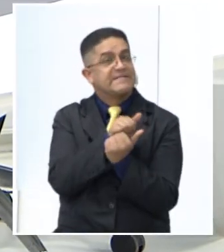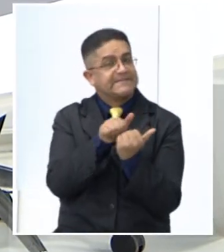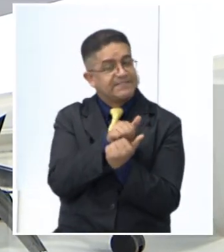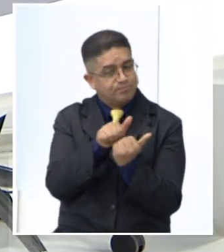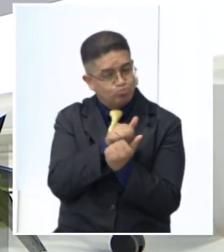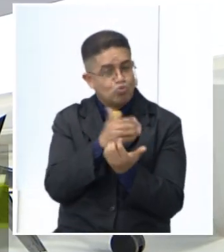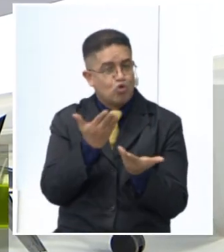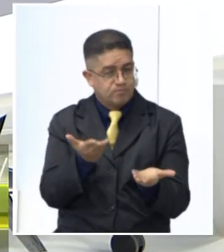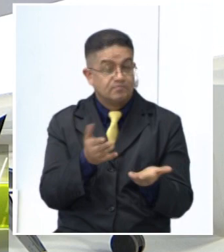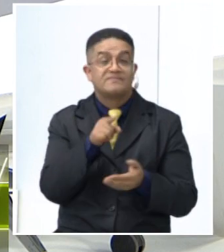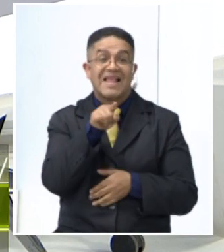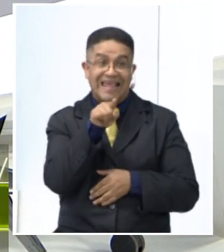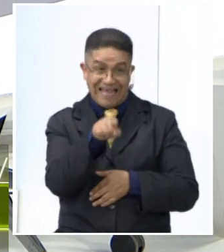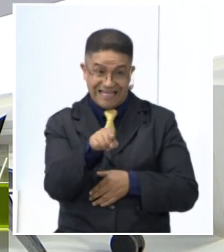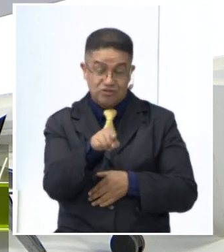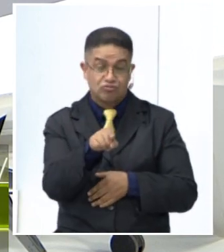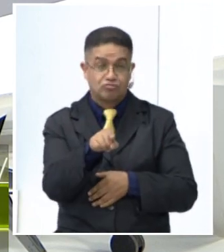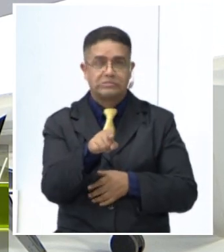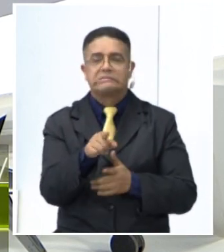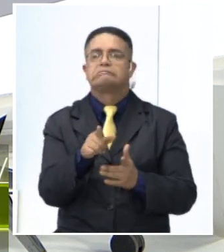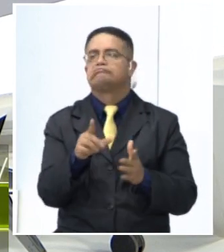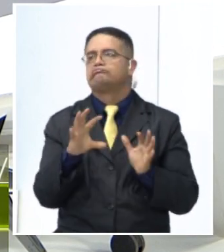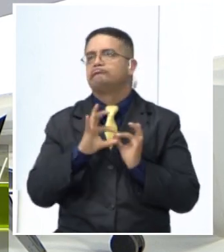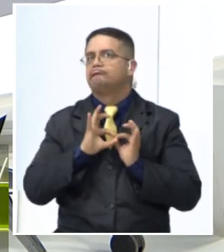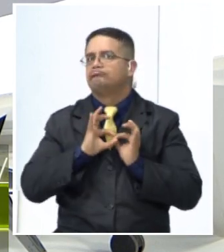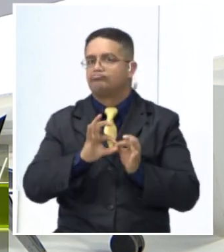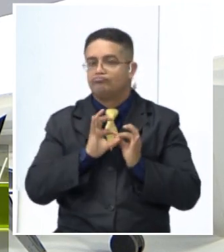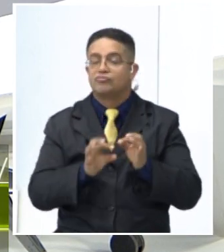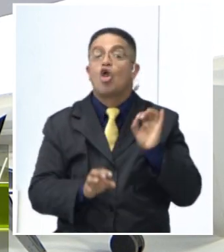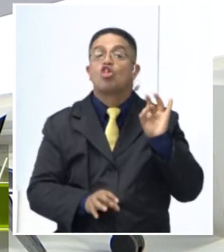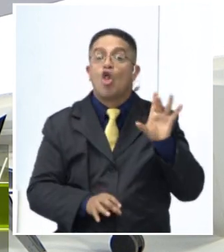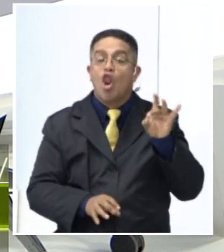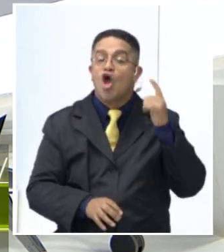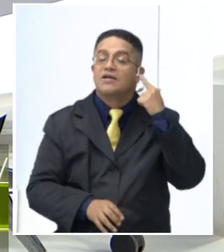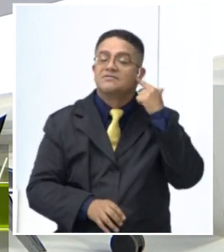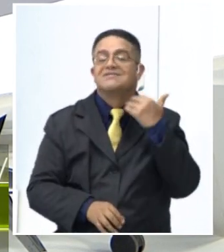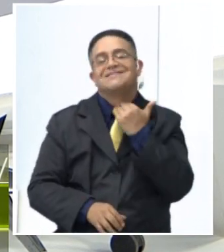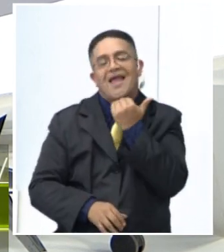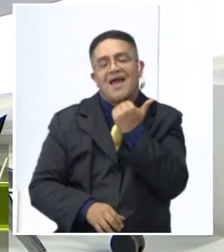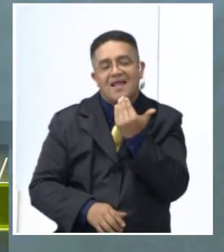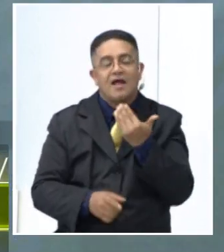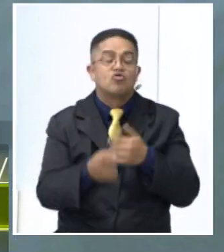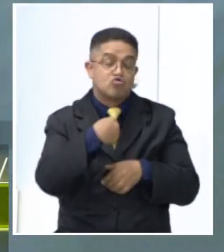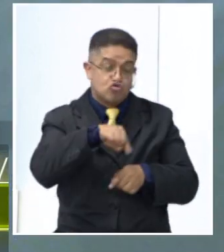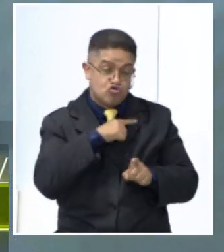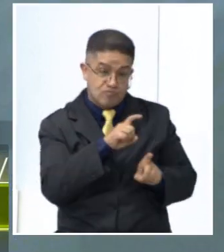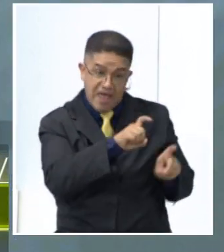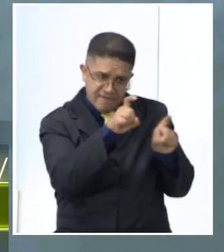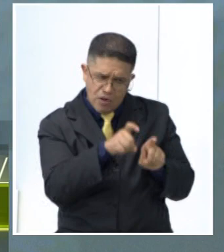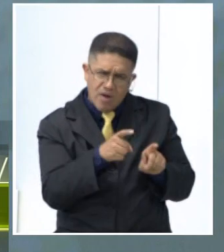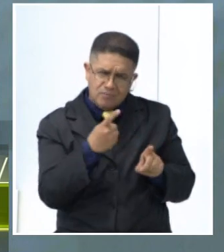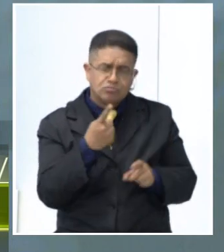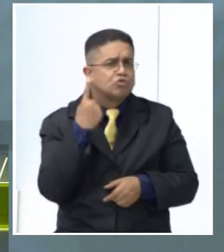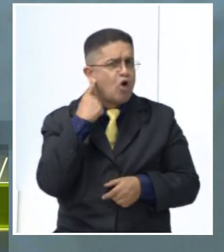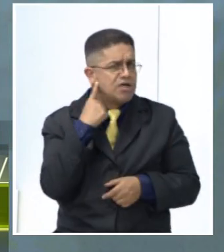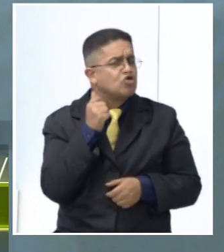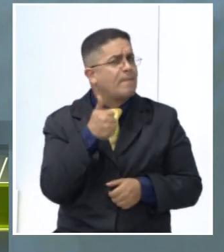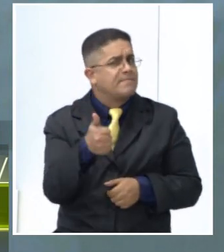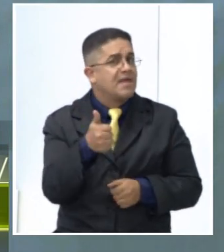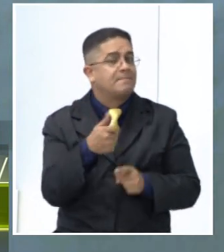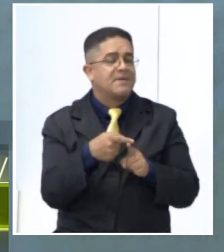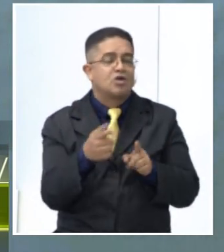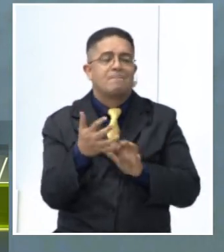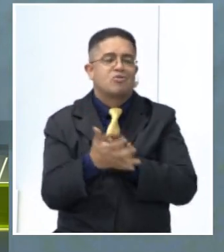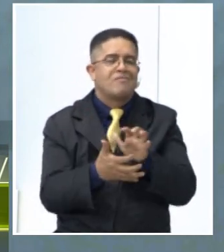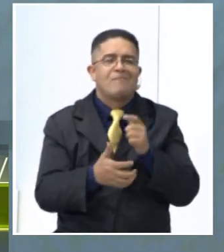Entonces, estos casos pues están muy relacionados con dolores a nivel del oído y cuando nosotros evaluamos, pues el oído está perfecto. Entonces, el problema no está